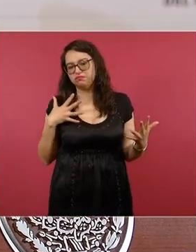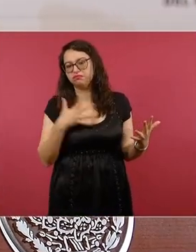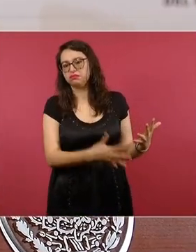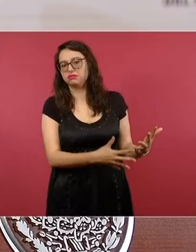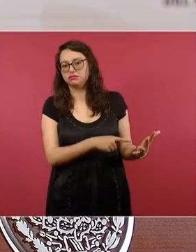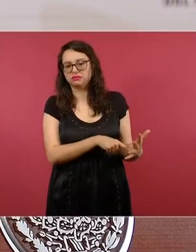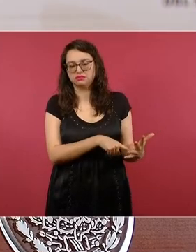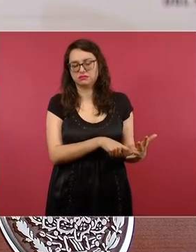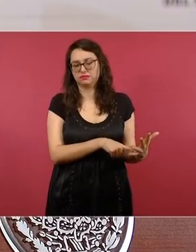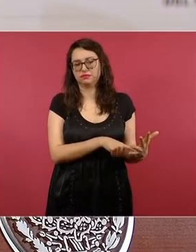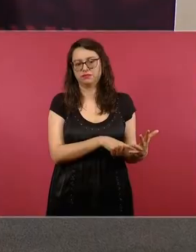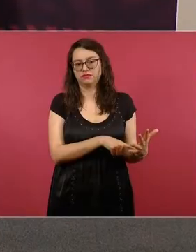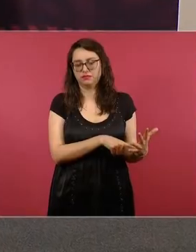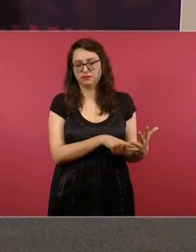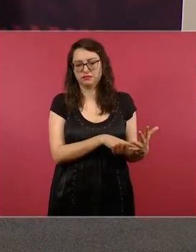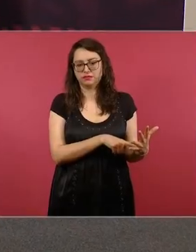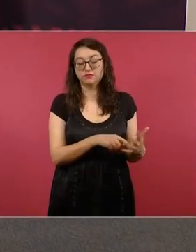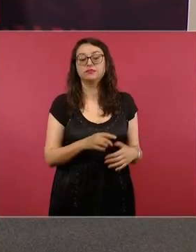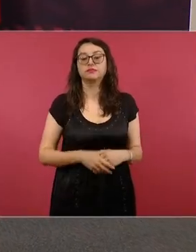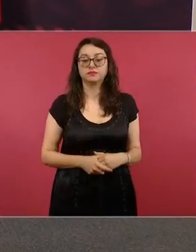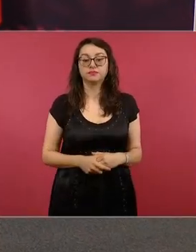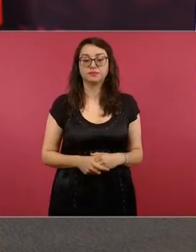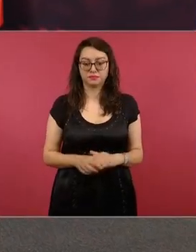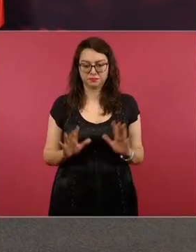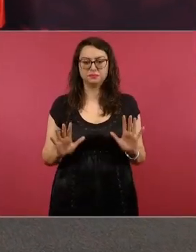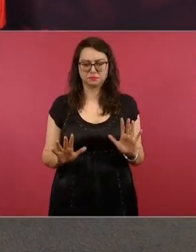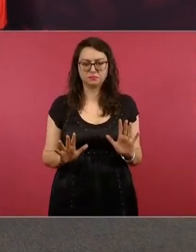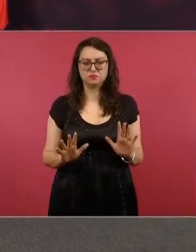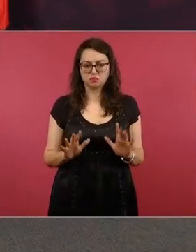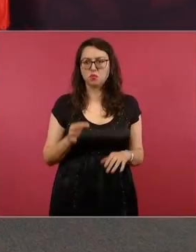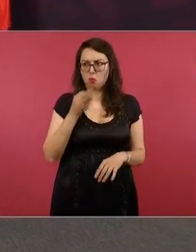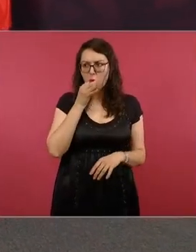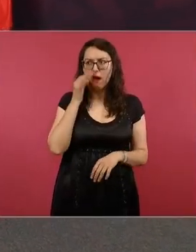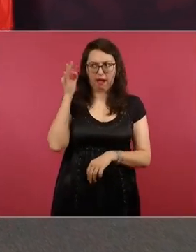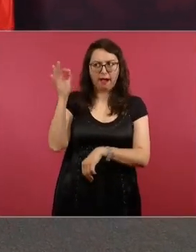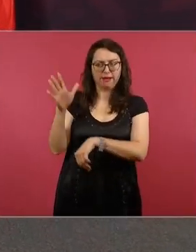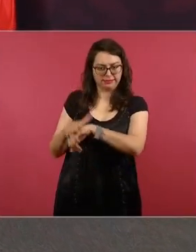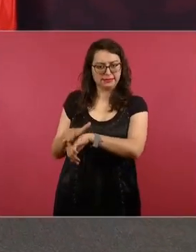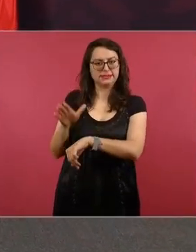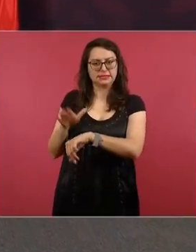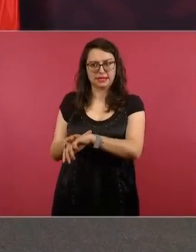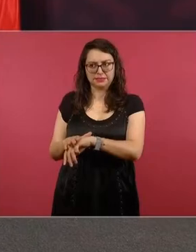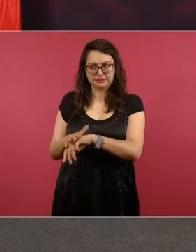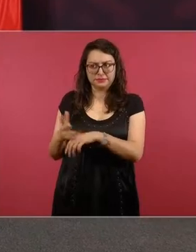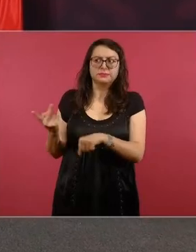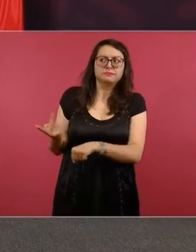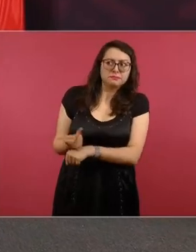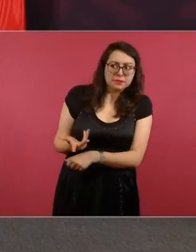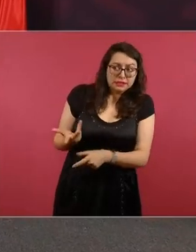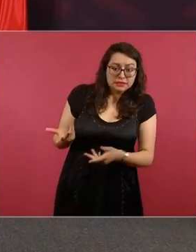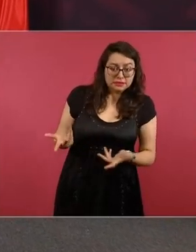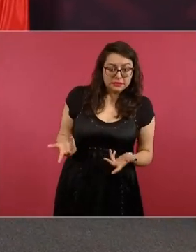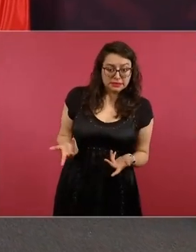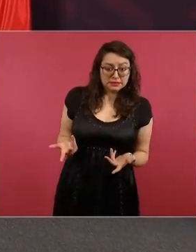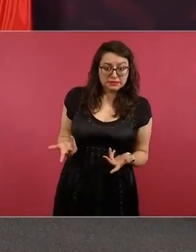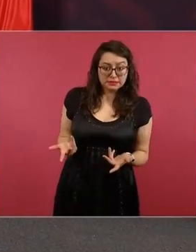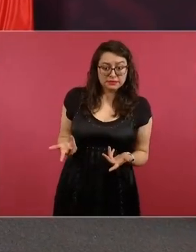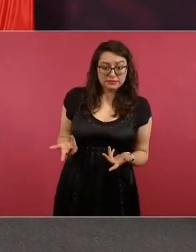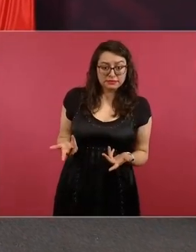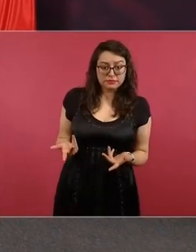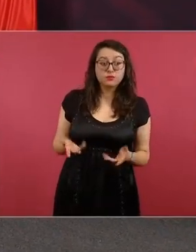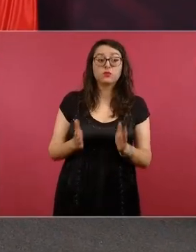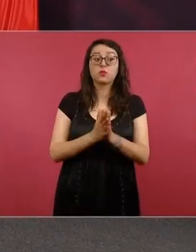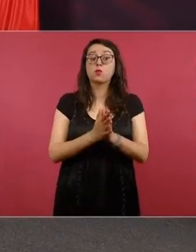política. Muy bien. Entonces vamos a que nos